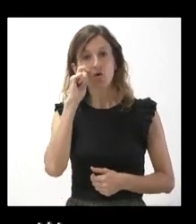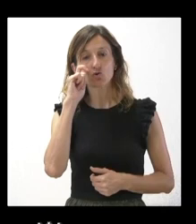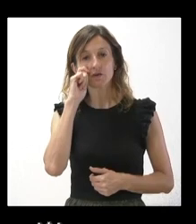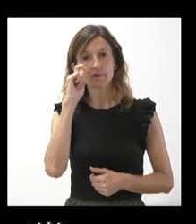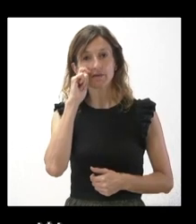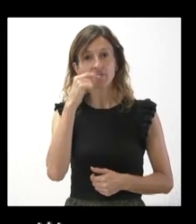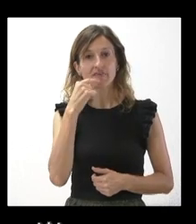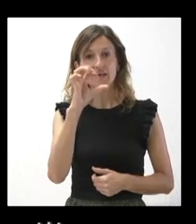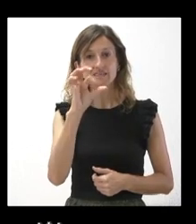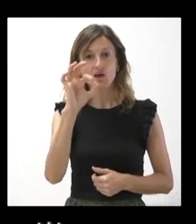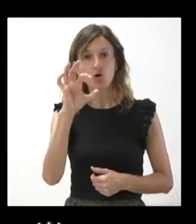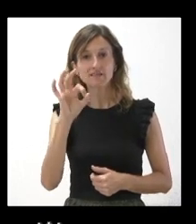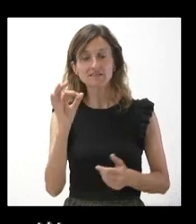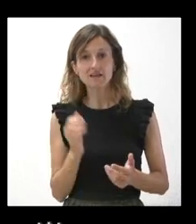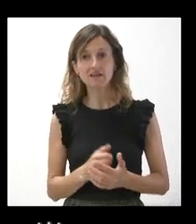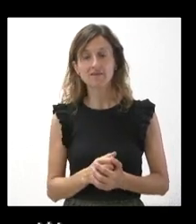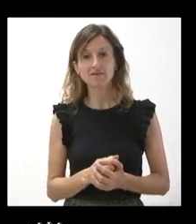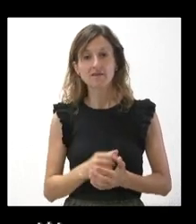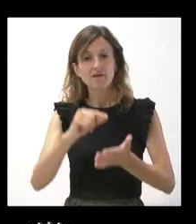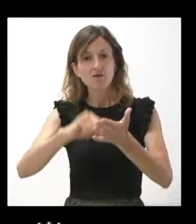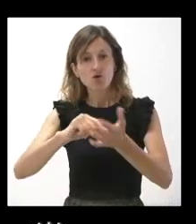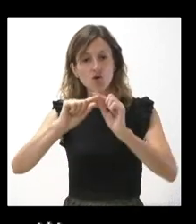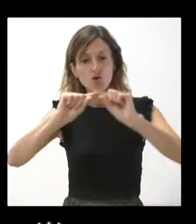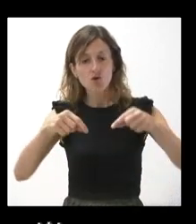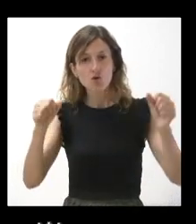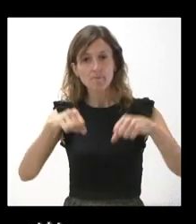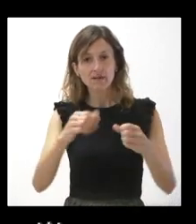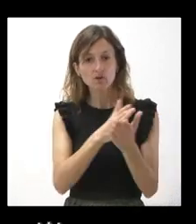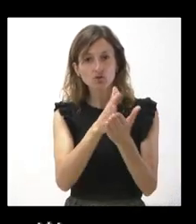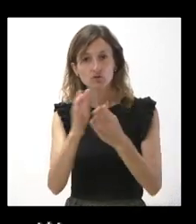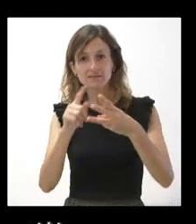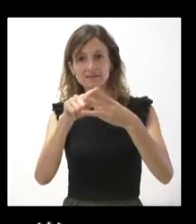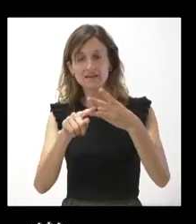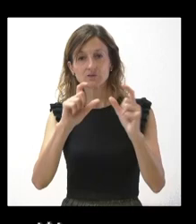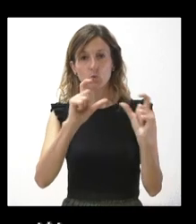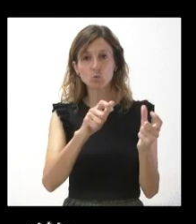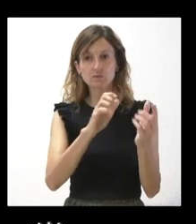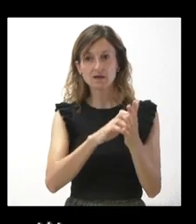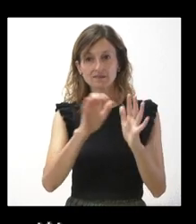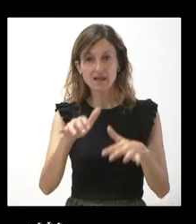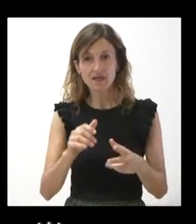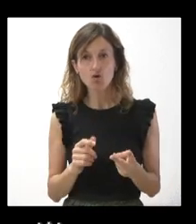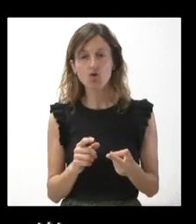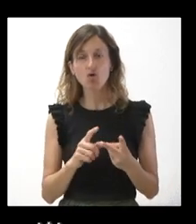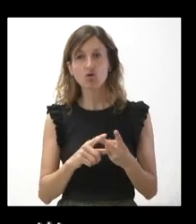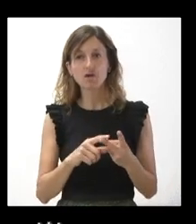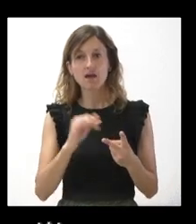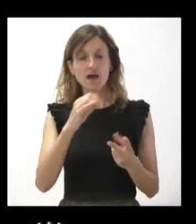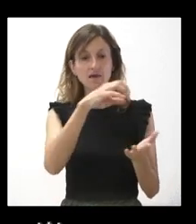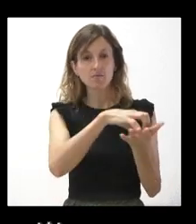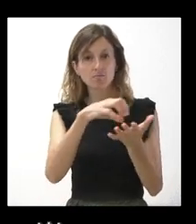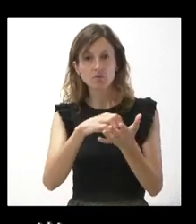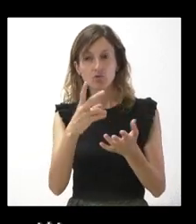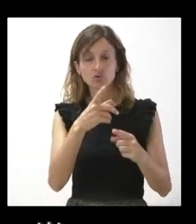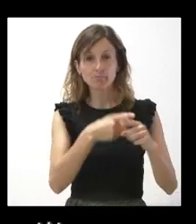Borovia, pidiendo que se firme un convenio a tres bandas entre la Junta, que creo que tiene dos puestos a media jornada, o